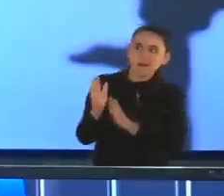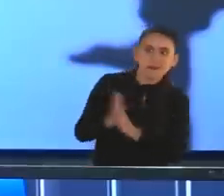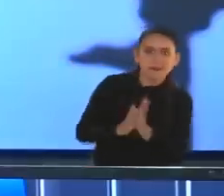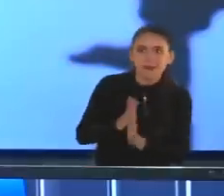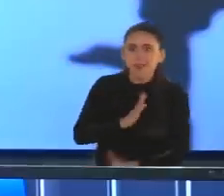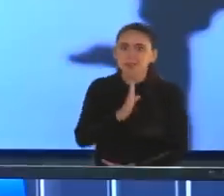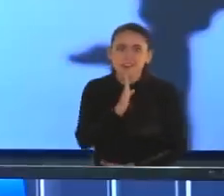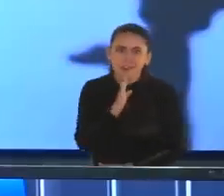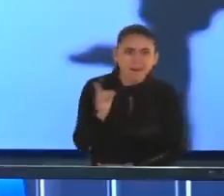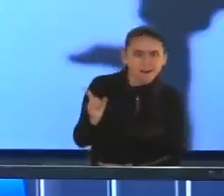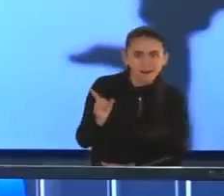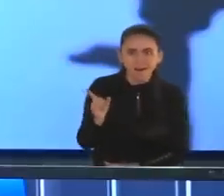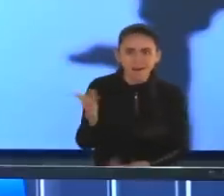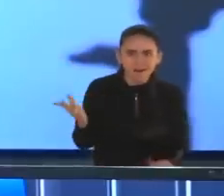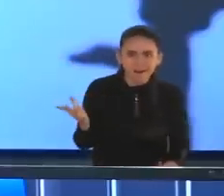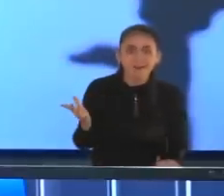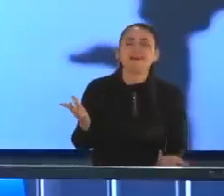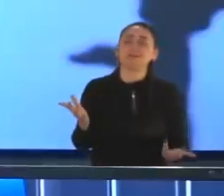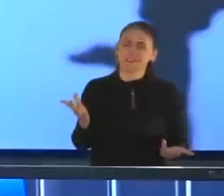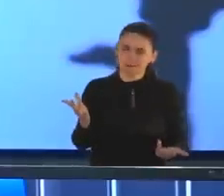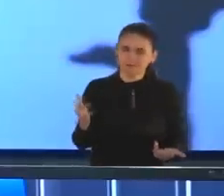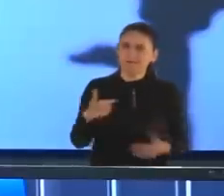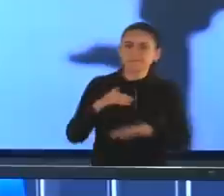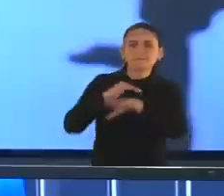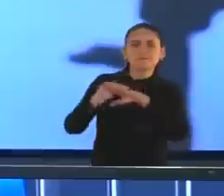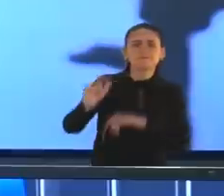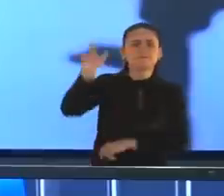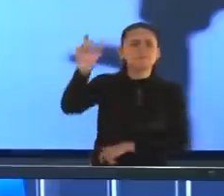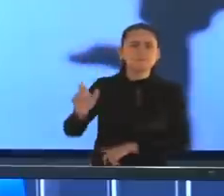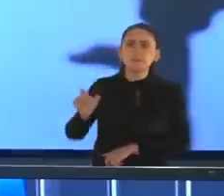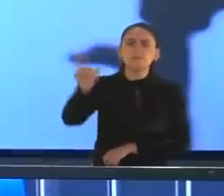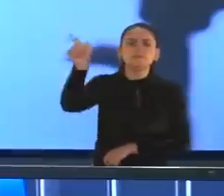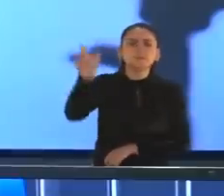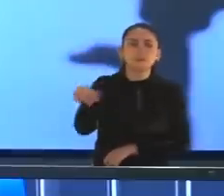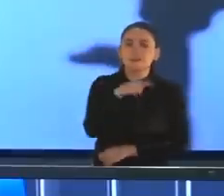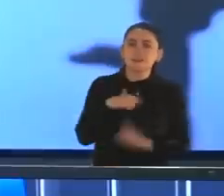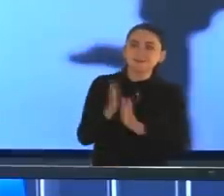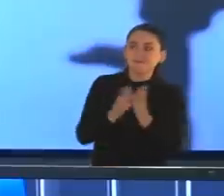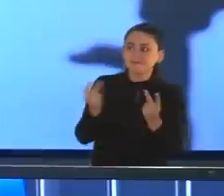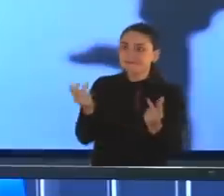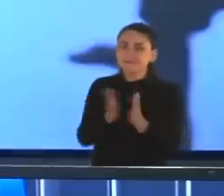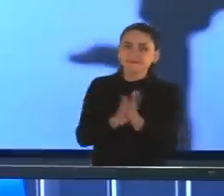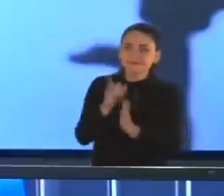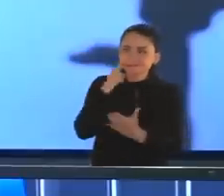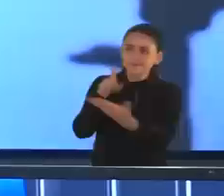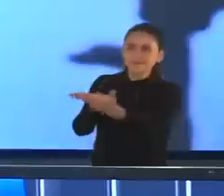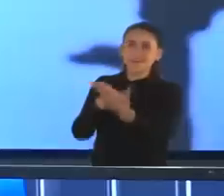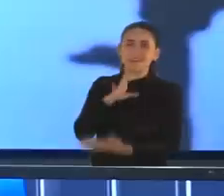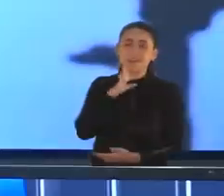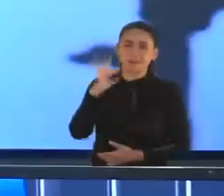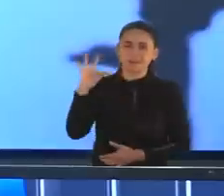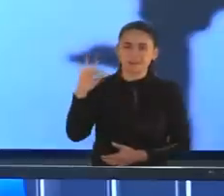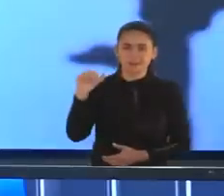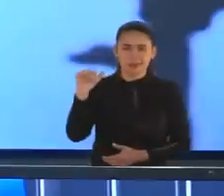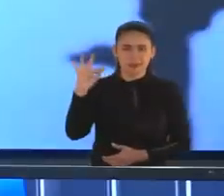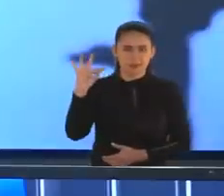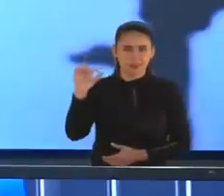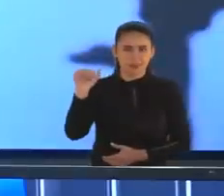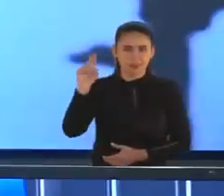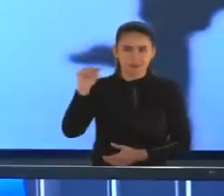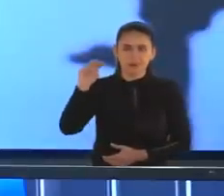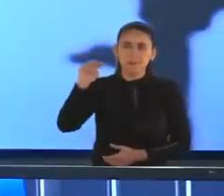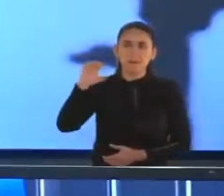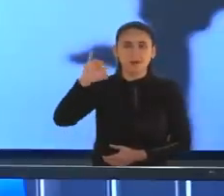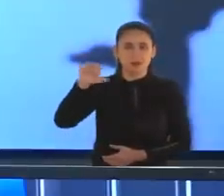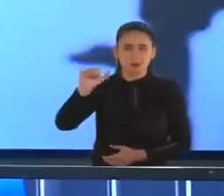encantar. En A Lo Que Vinimos, el personaje del momento al que todos queremos ver en las noches del canal RCN, Tatán Mejía, quien es el